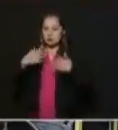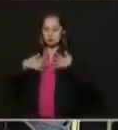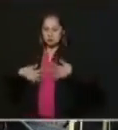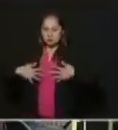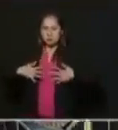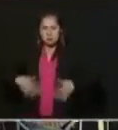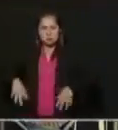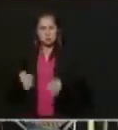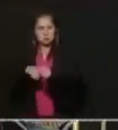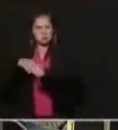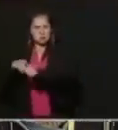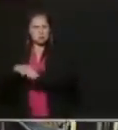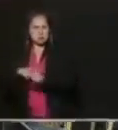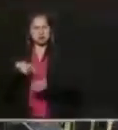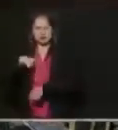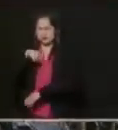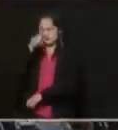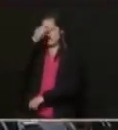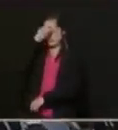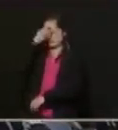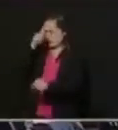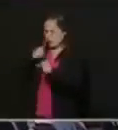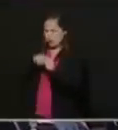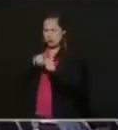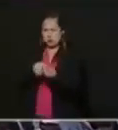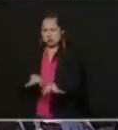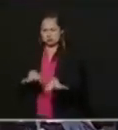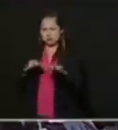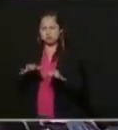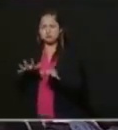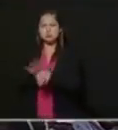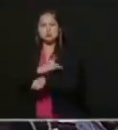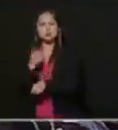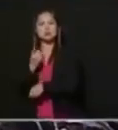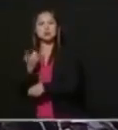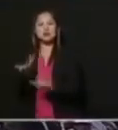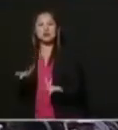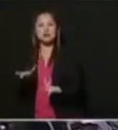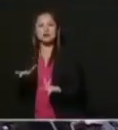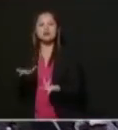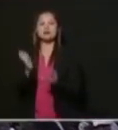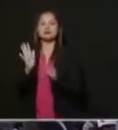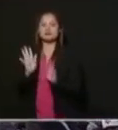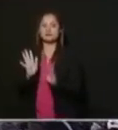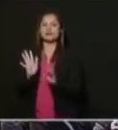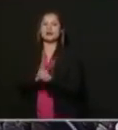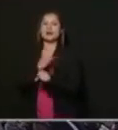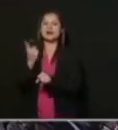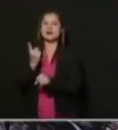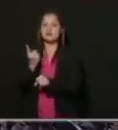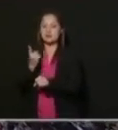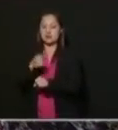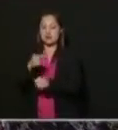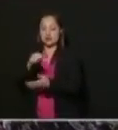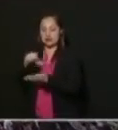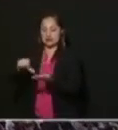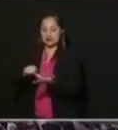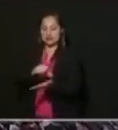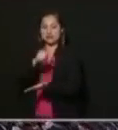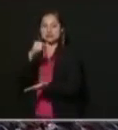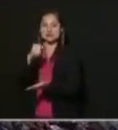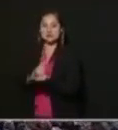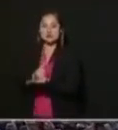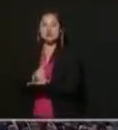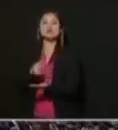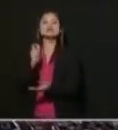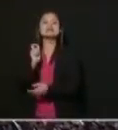¿por qué usan los colores saturados o chillantes? No. Señoras, señores, porque nosotros en las ciudades todo lo que vemos es gris y